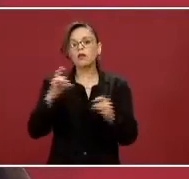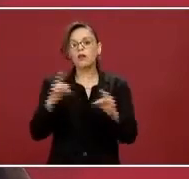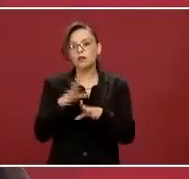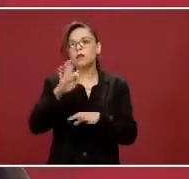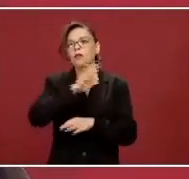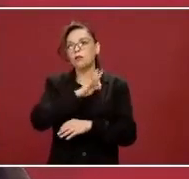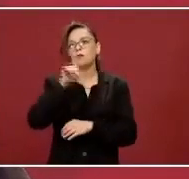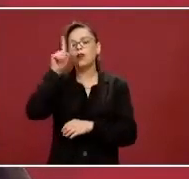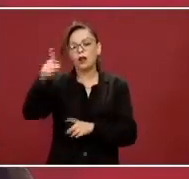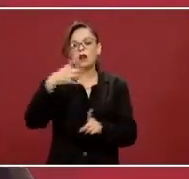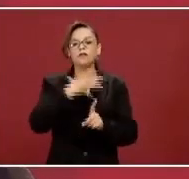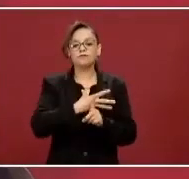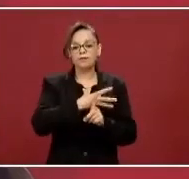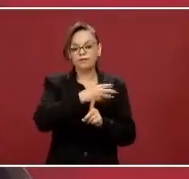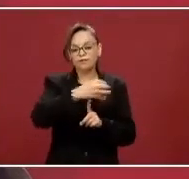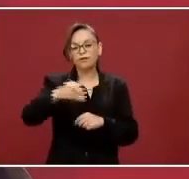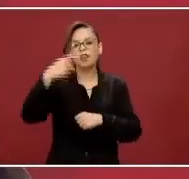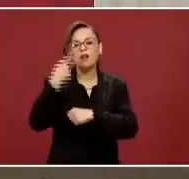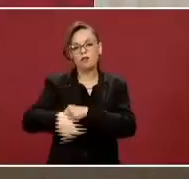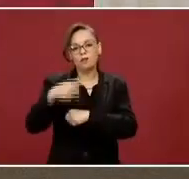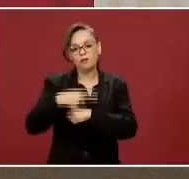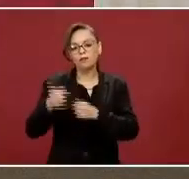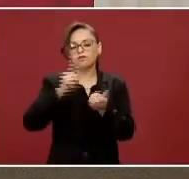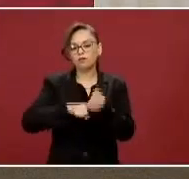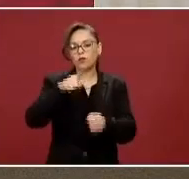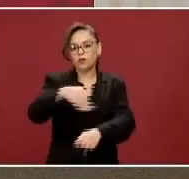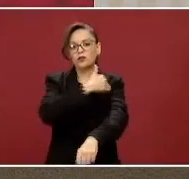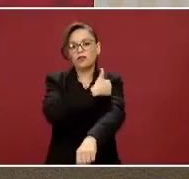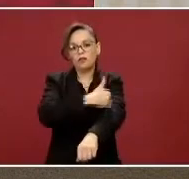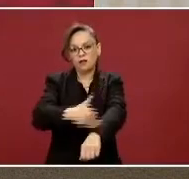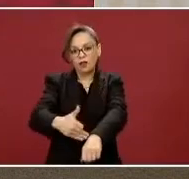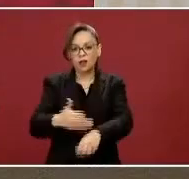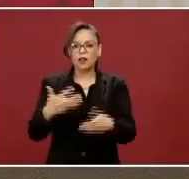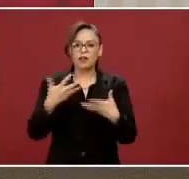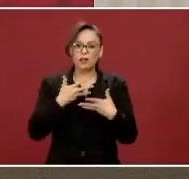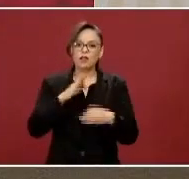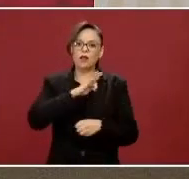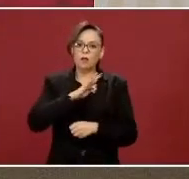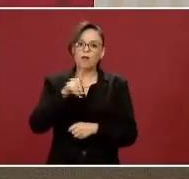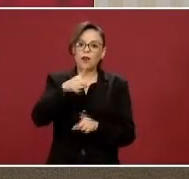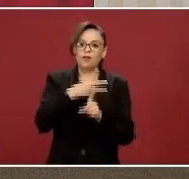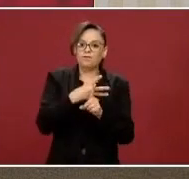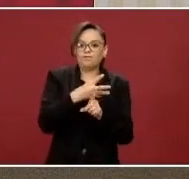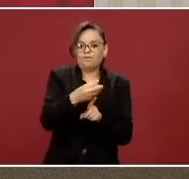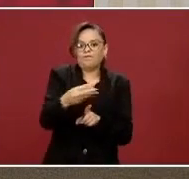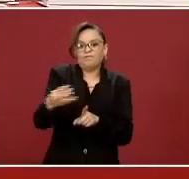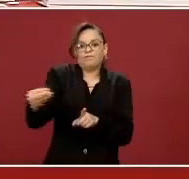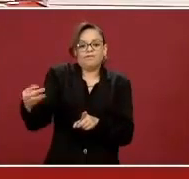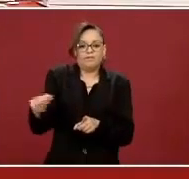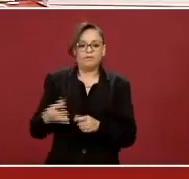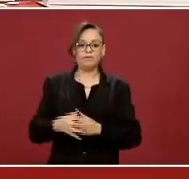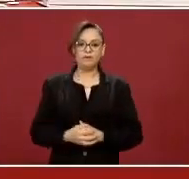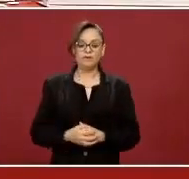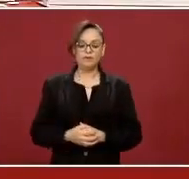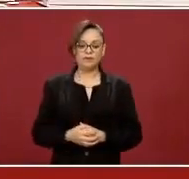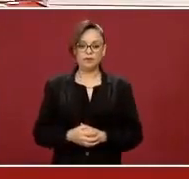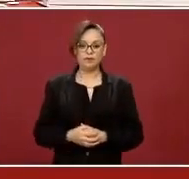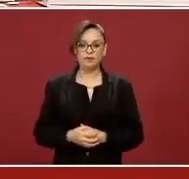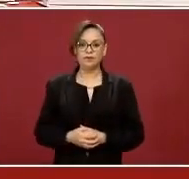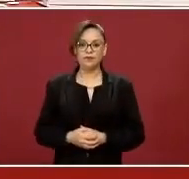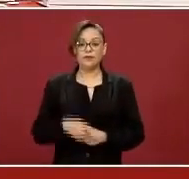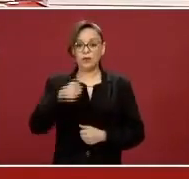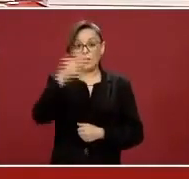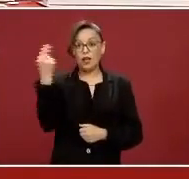porque va a tener una mayor probabilidad de estar contagiado. Desde luego, si tiene que venir, pues lo tendrá que